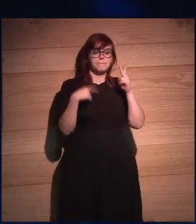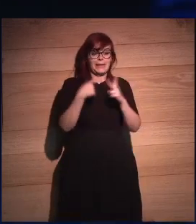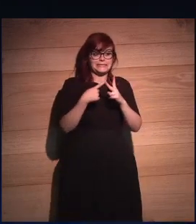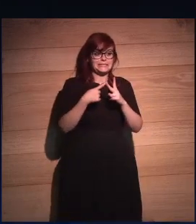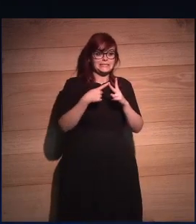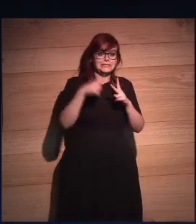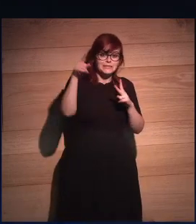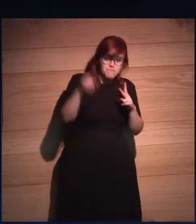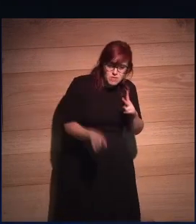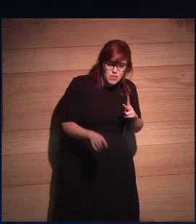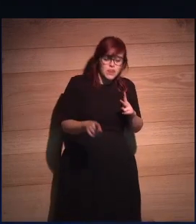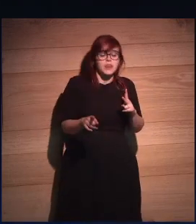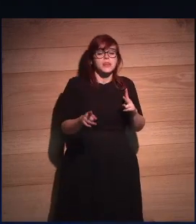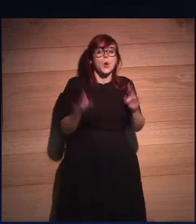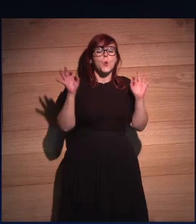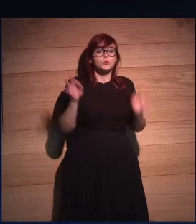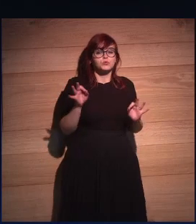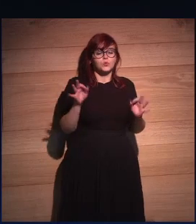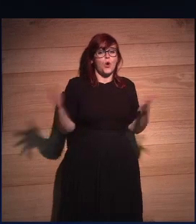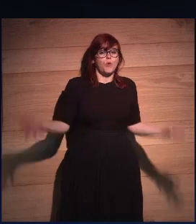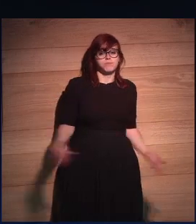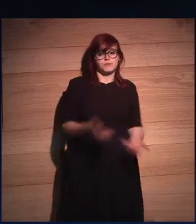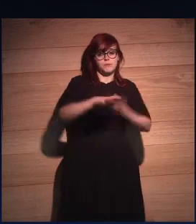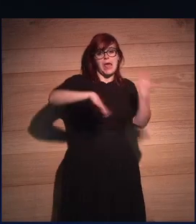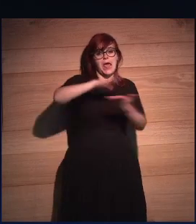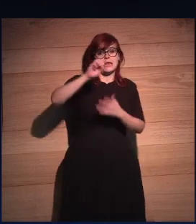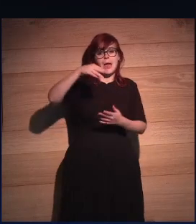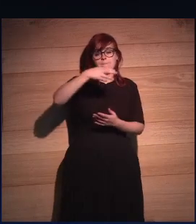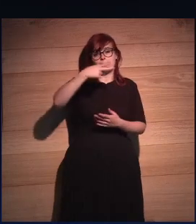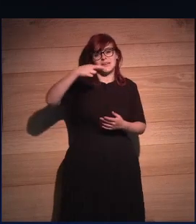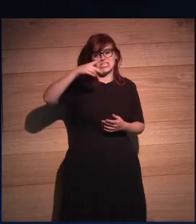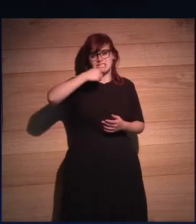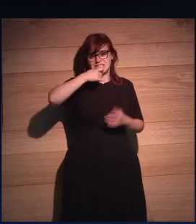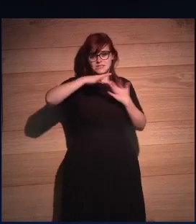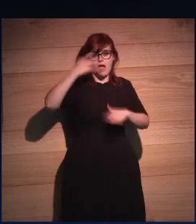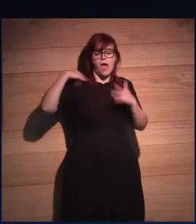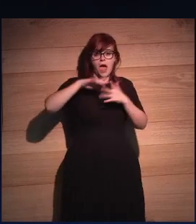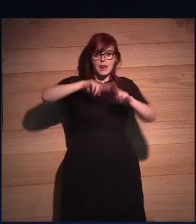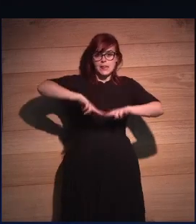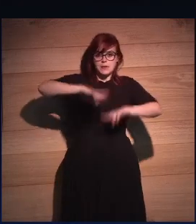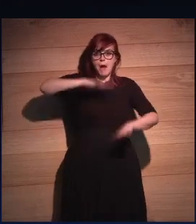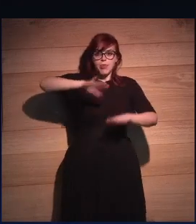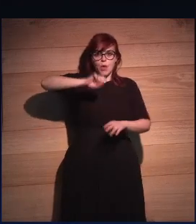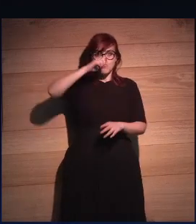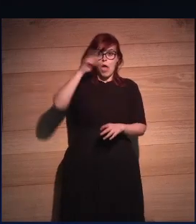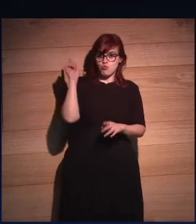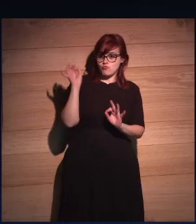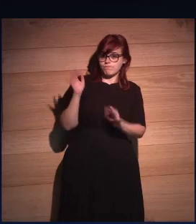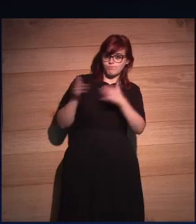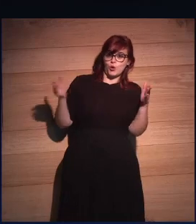que cuando el escándalo de Cambridge Analytica estalló, hace un año solo, parece que hace siglos, ¿no?